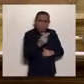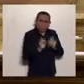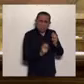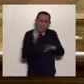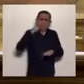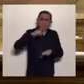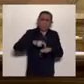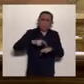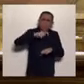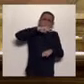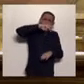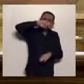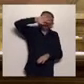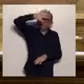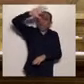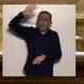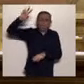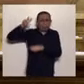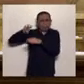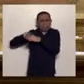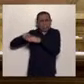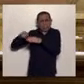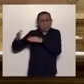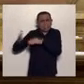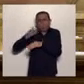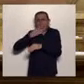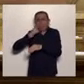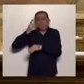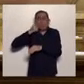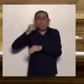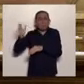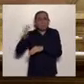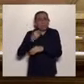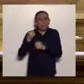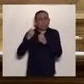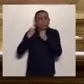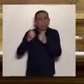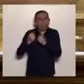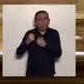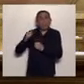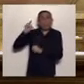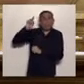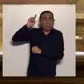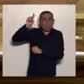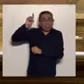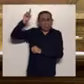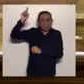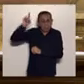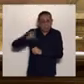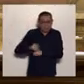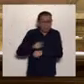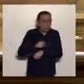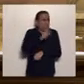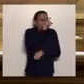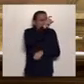los muertos, subió a los cielos, está sentado a la derecha de Dios Padre